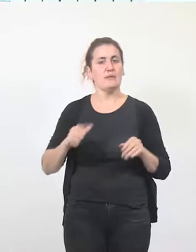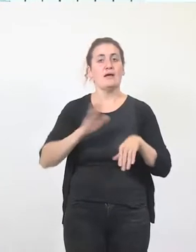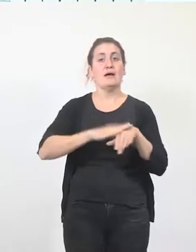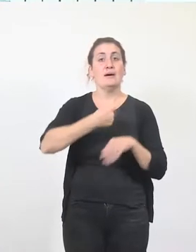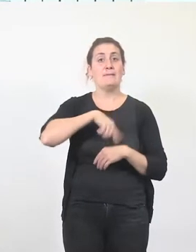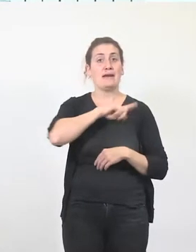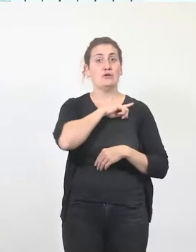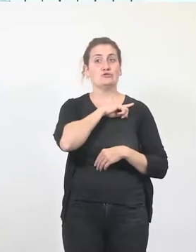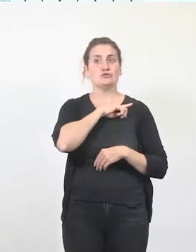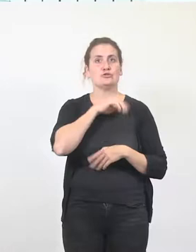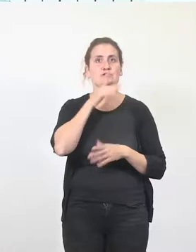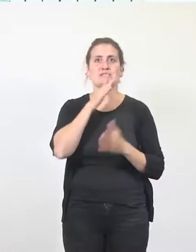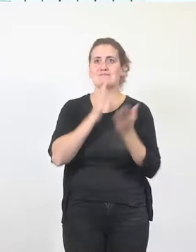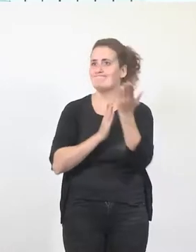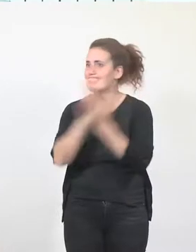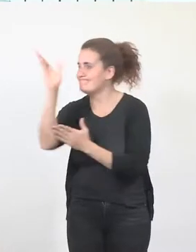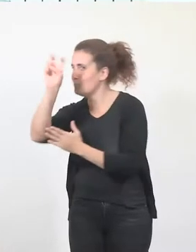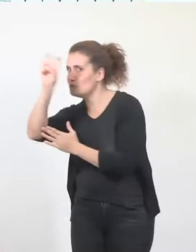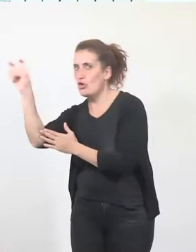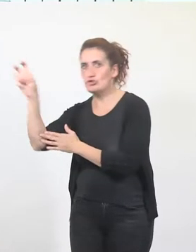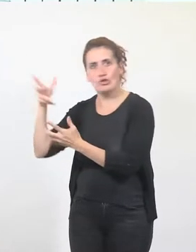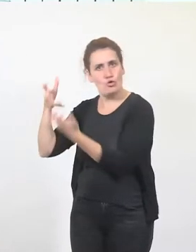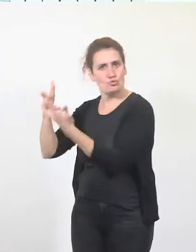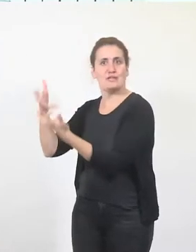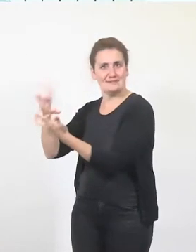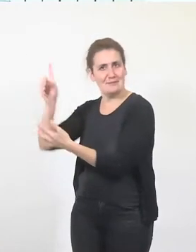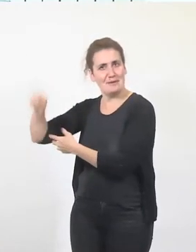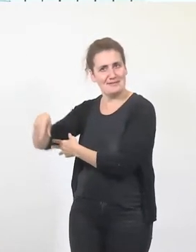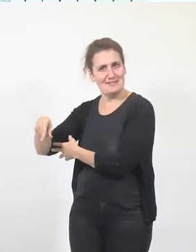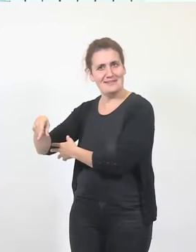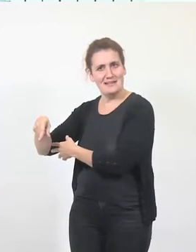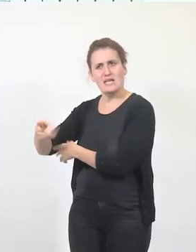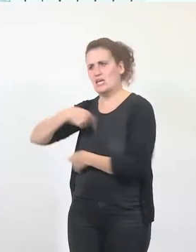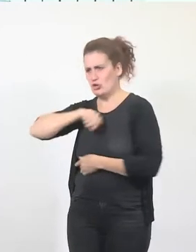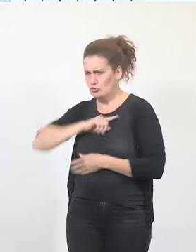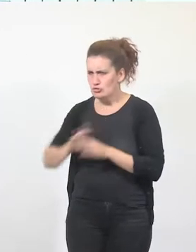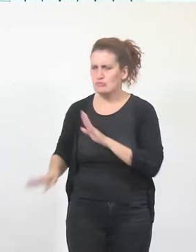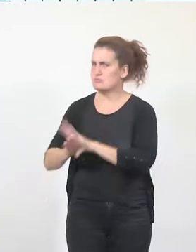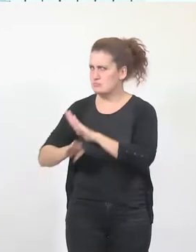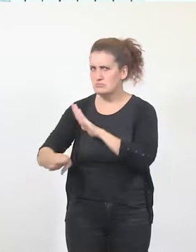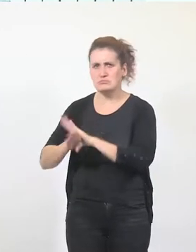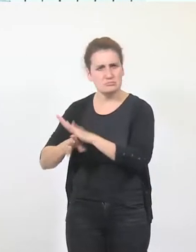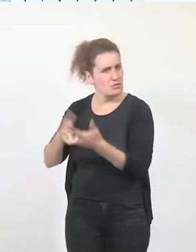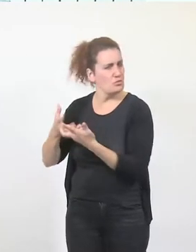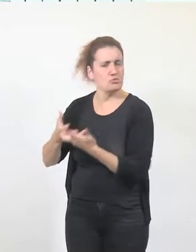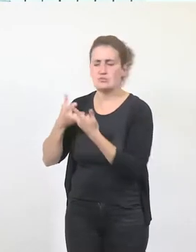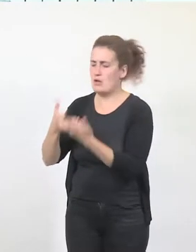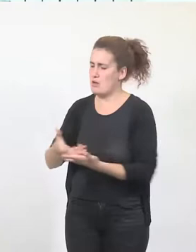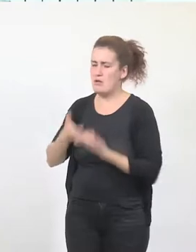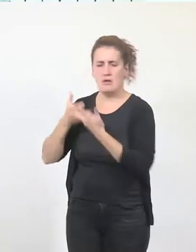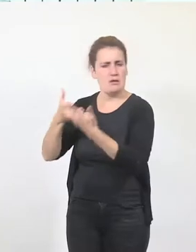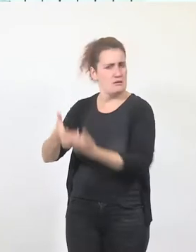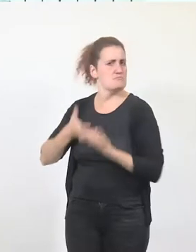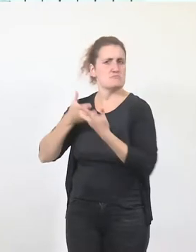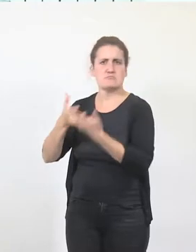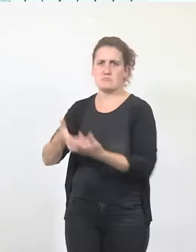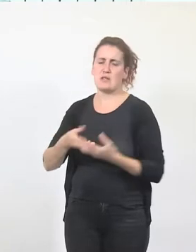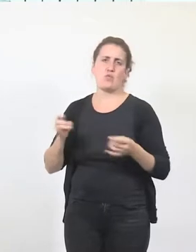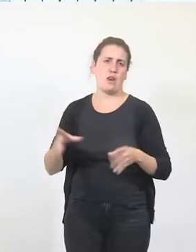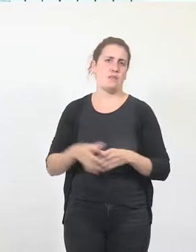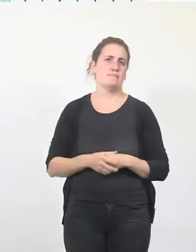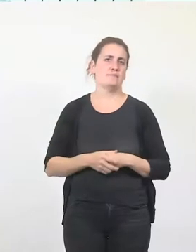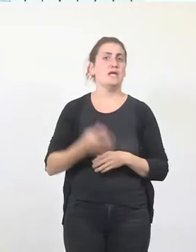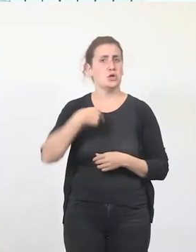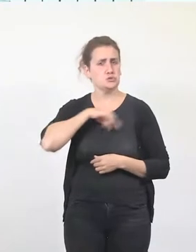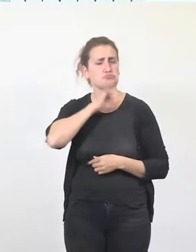para nosotros es otra dimensión de esa lucha que vamos a seguir luchando. Y de